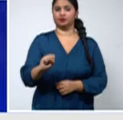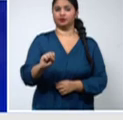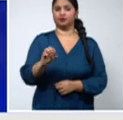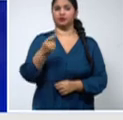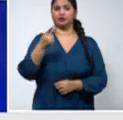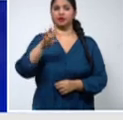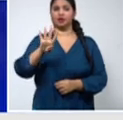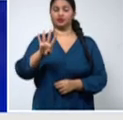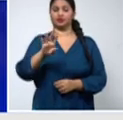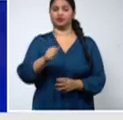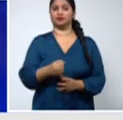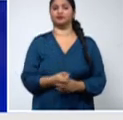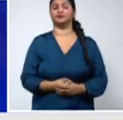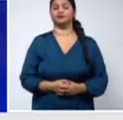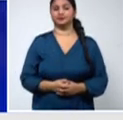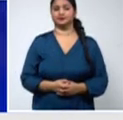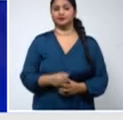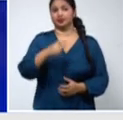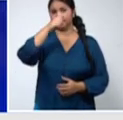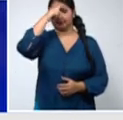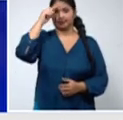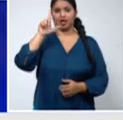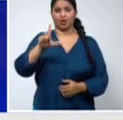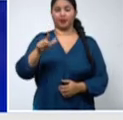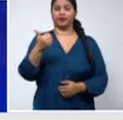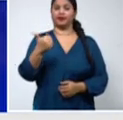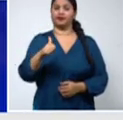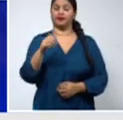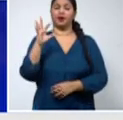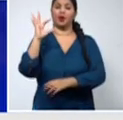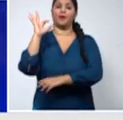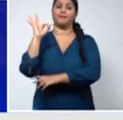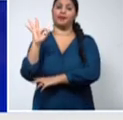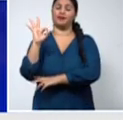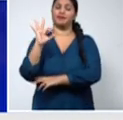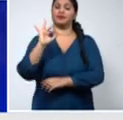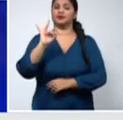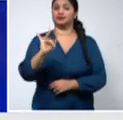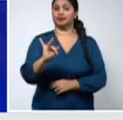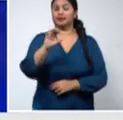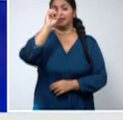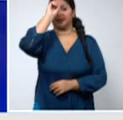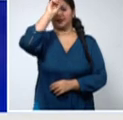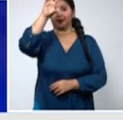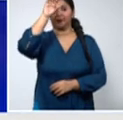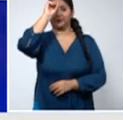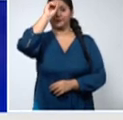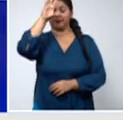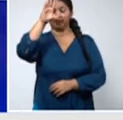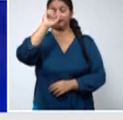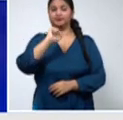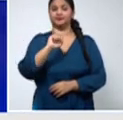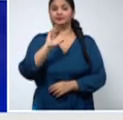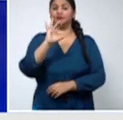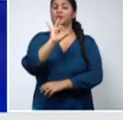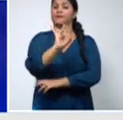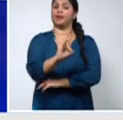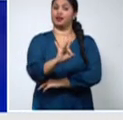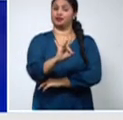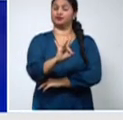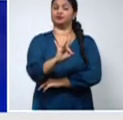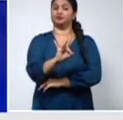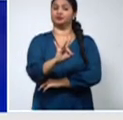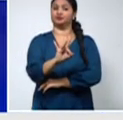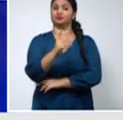14. San Luis 10, La Palma 7. Y Minas de Matahambre y Los Palacios con 2